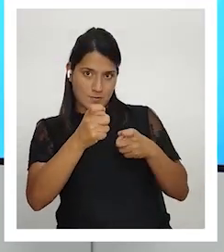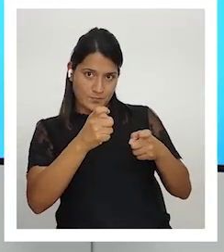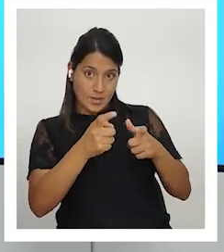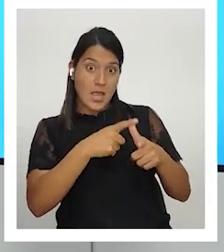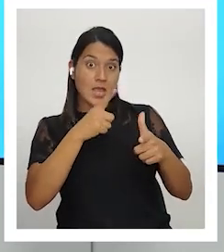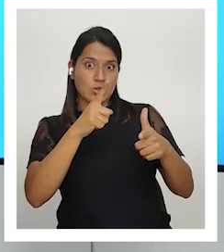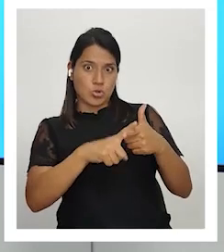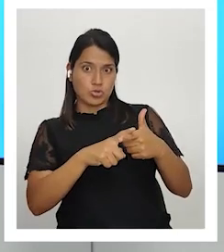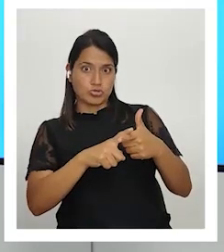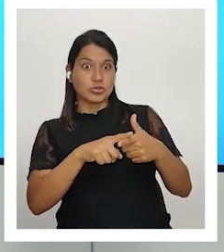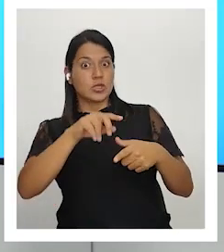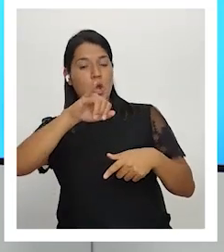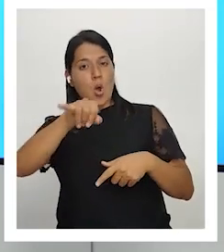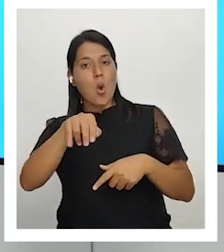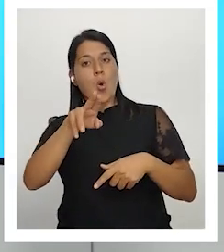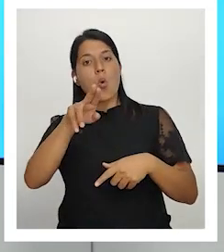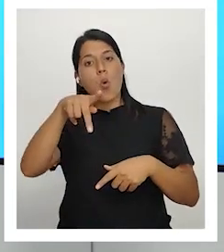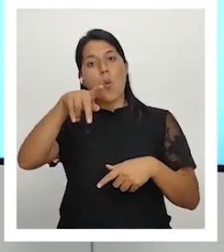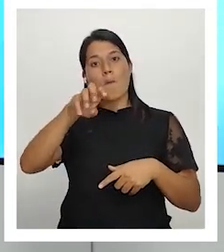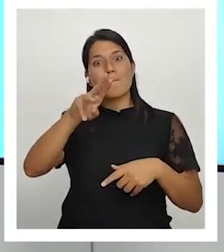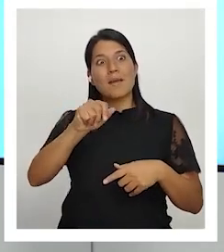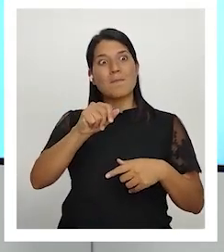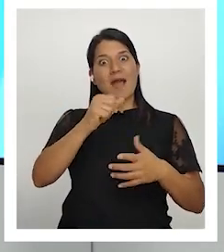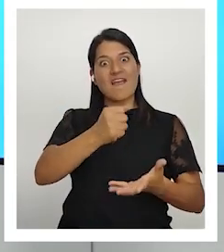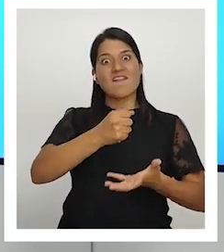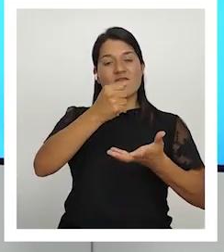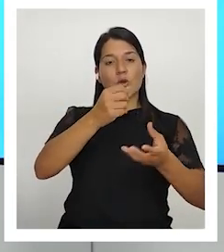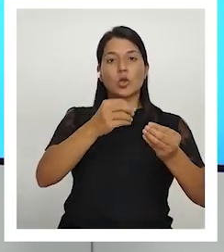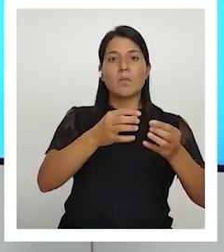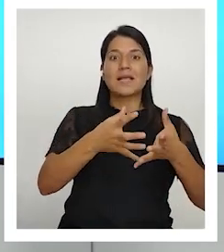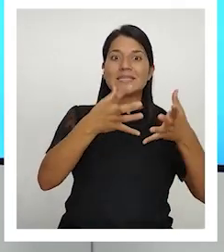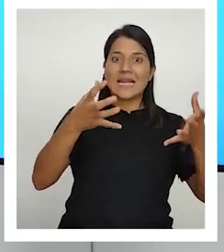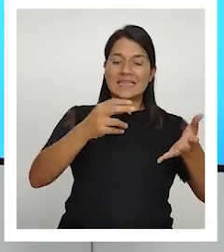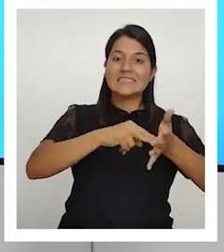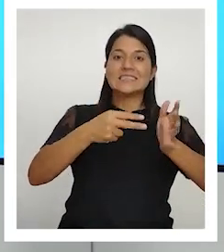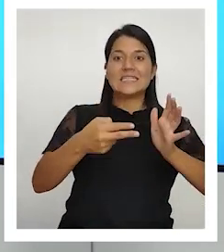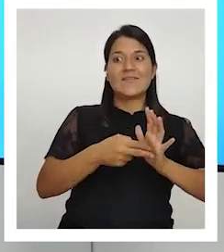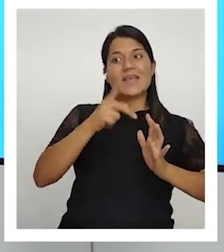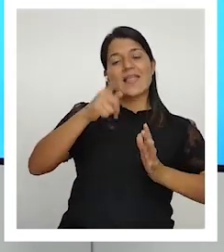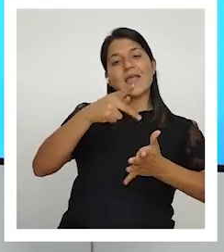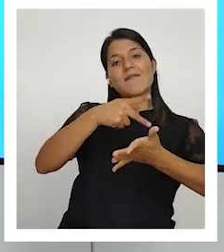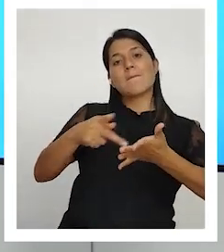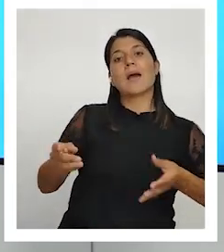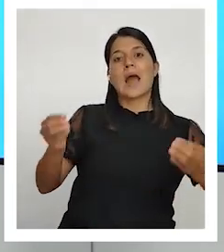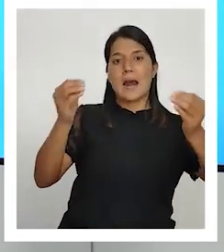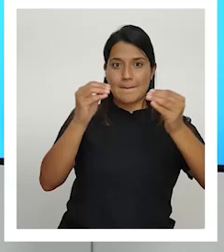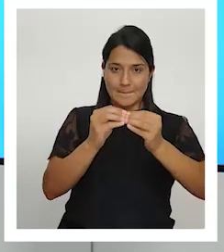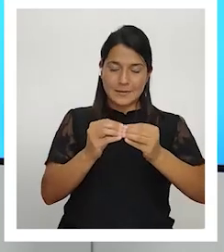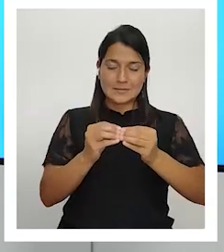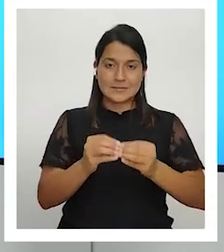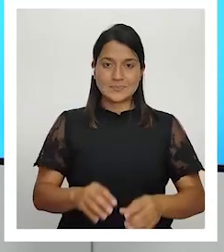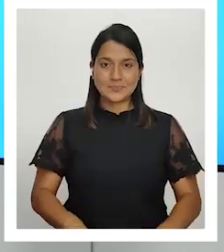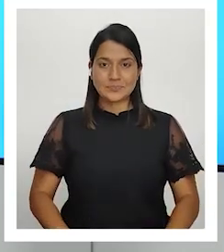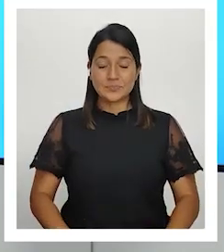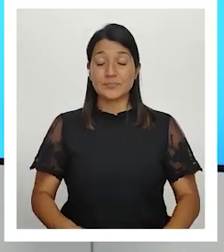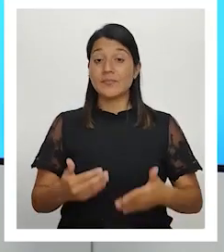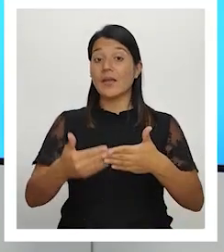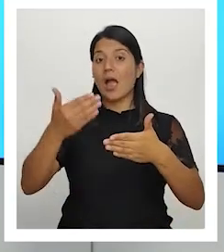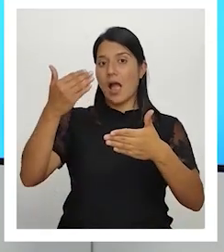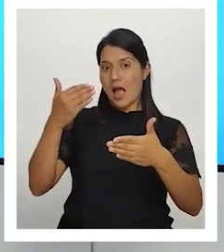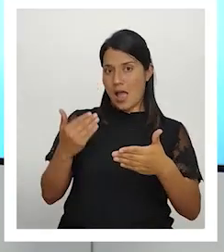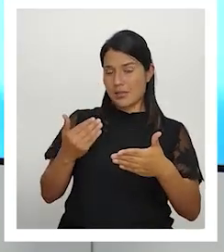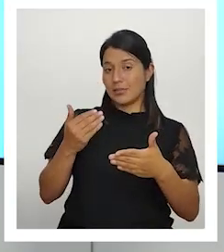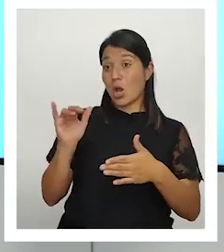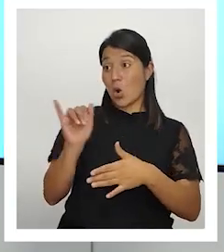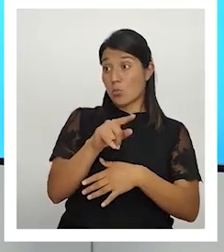más grande del país, el aporte será mayor e irá aumentando según el incremento en los saldos administrados. Antes, como lo citan ustedes,